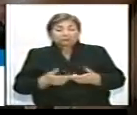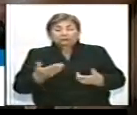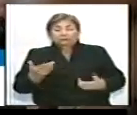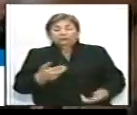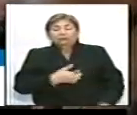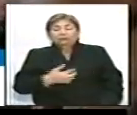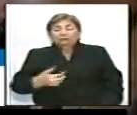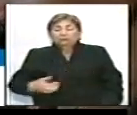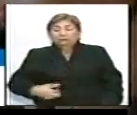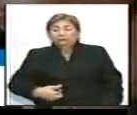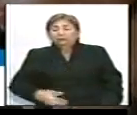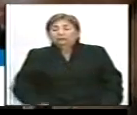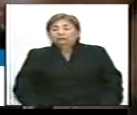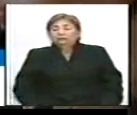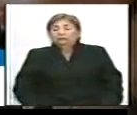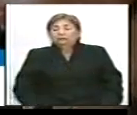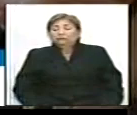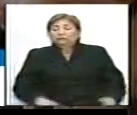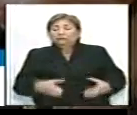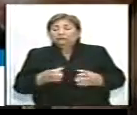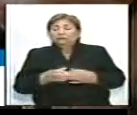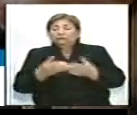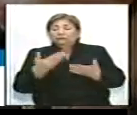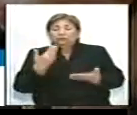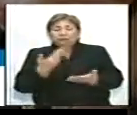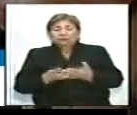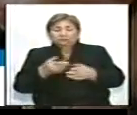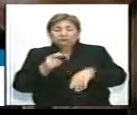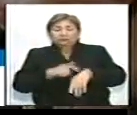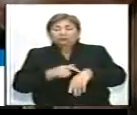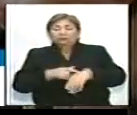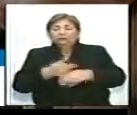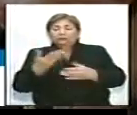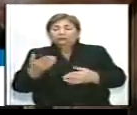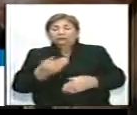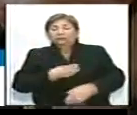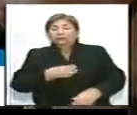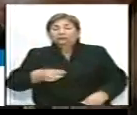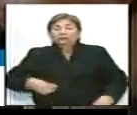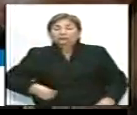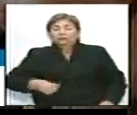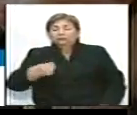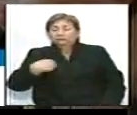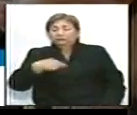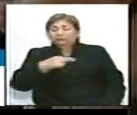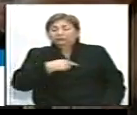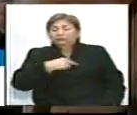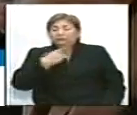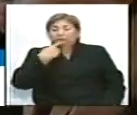presidente, colegas congresistas, ha llegado el momento de decirle también al Ejecutivo y nosotros